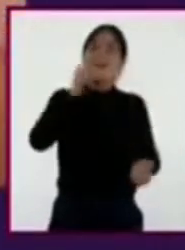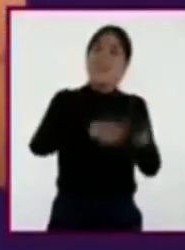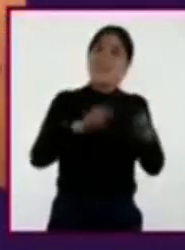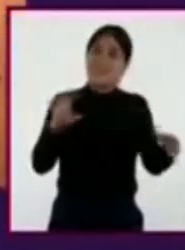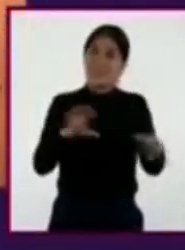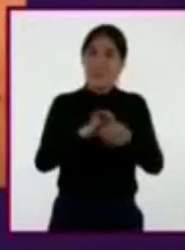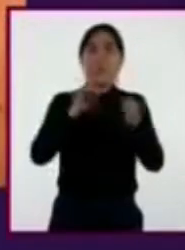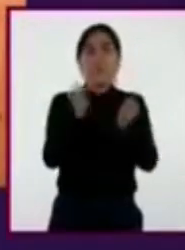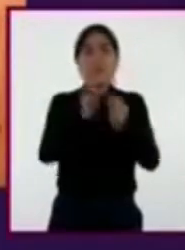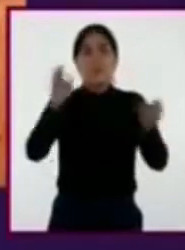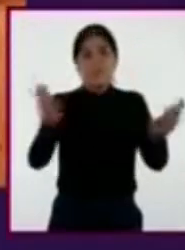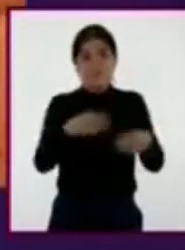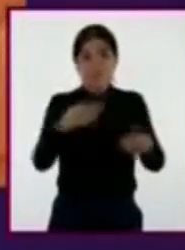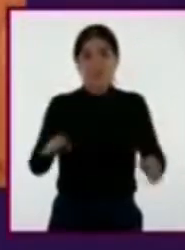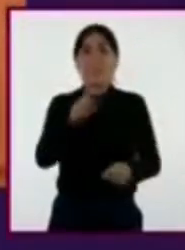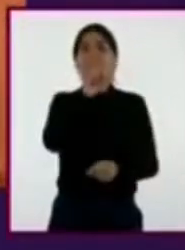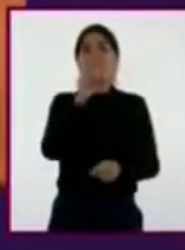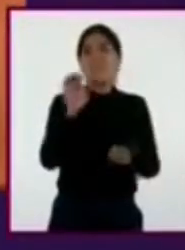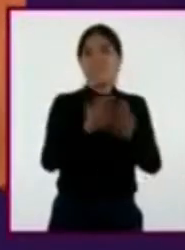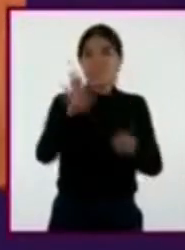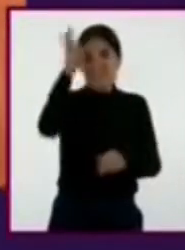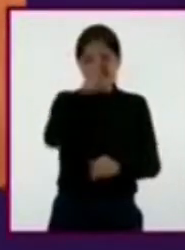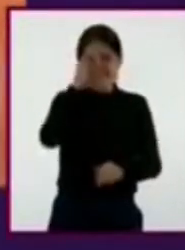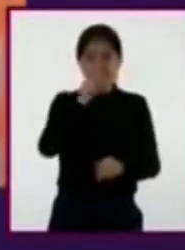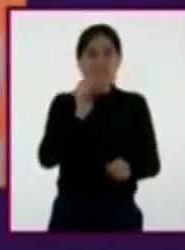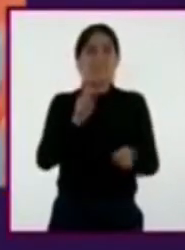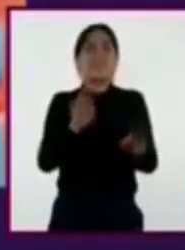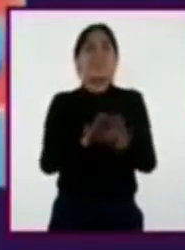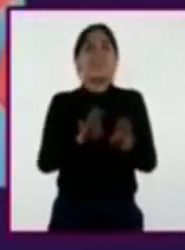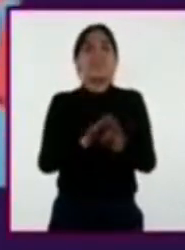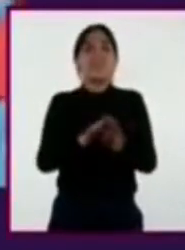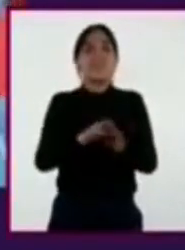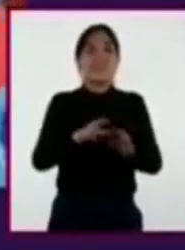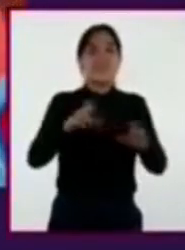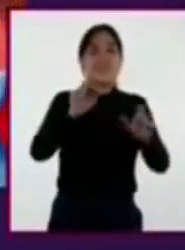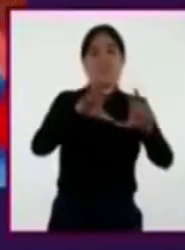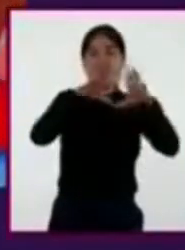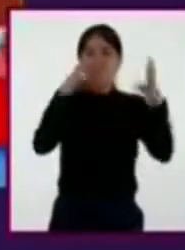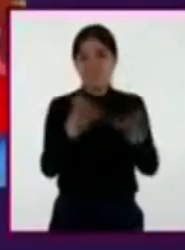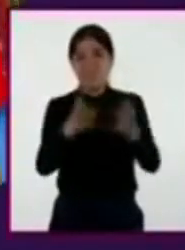Un proyecto que nos ha salido como continuamente, que es intervenir como cierto tipo de balones.